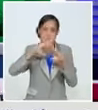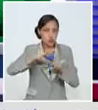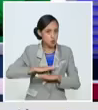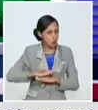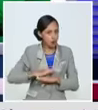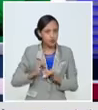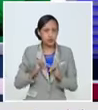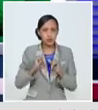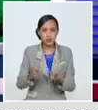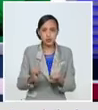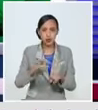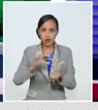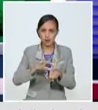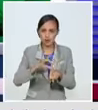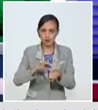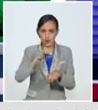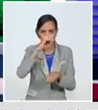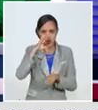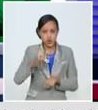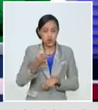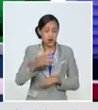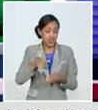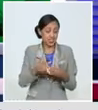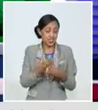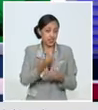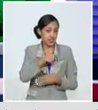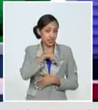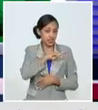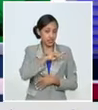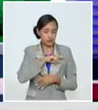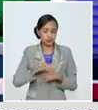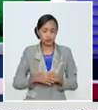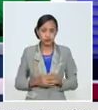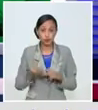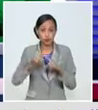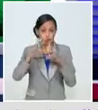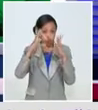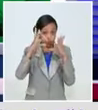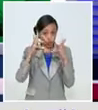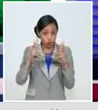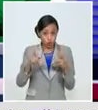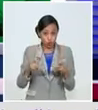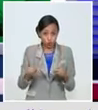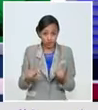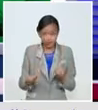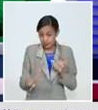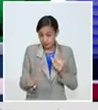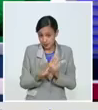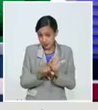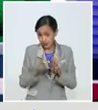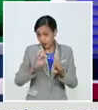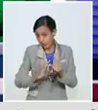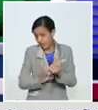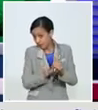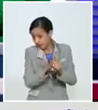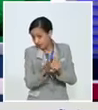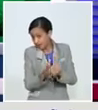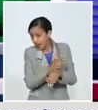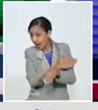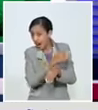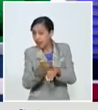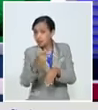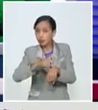pediátricos en el día de ayer y se acumulan desde el inicio de la pandemia